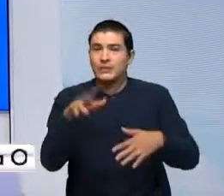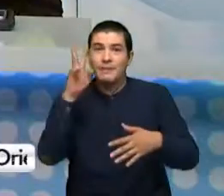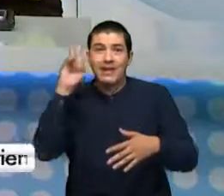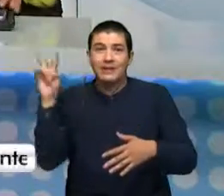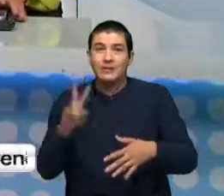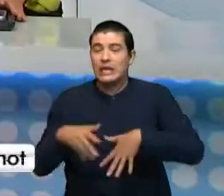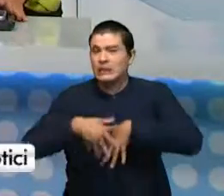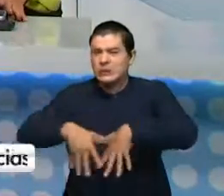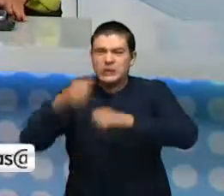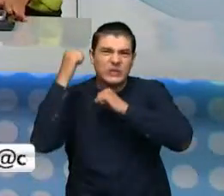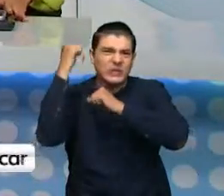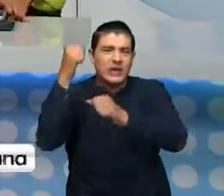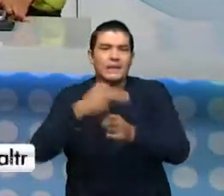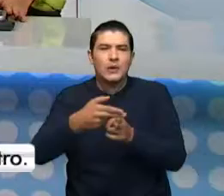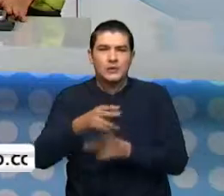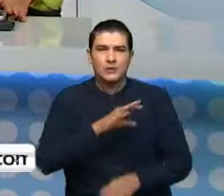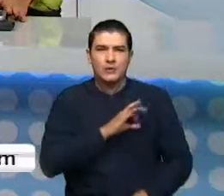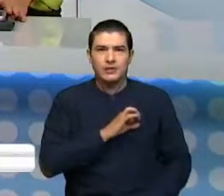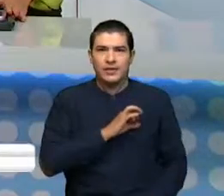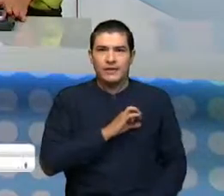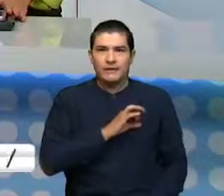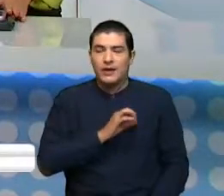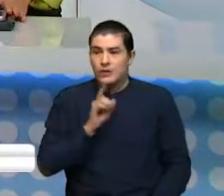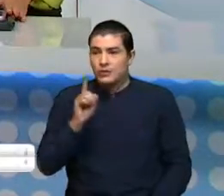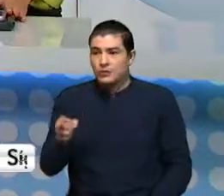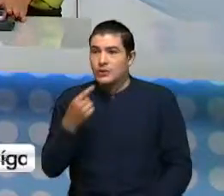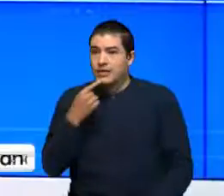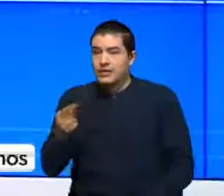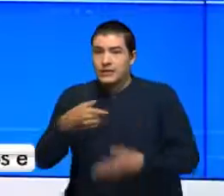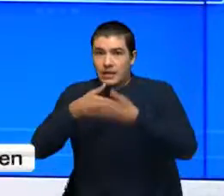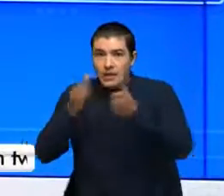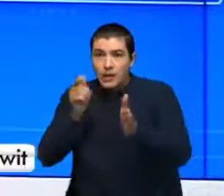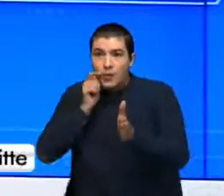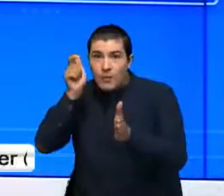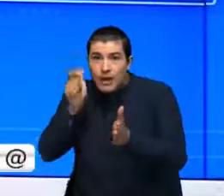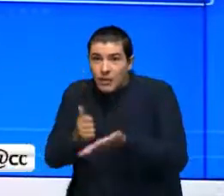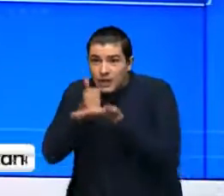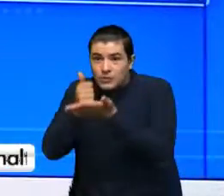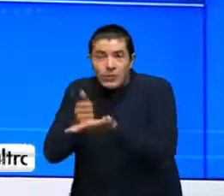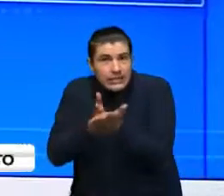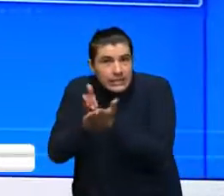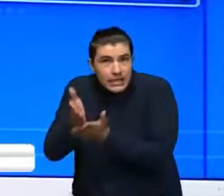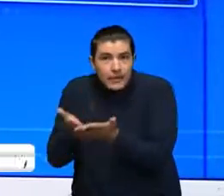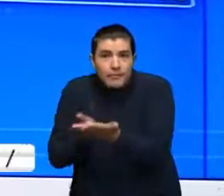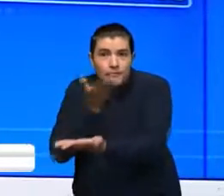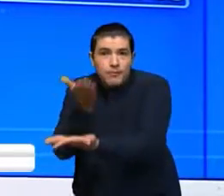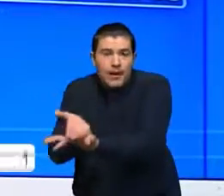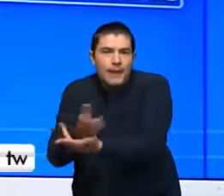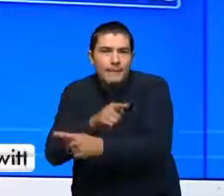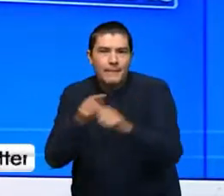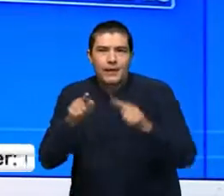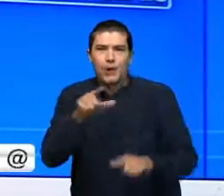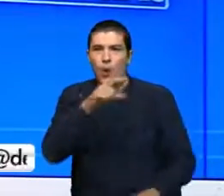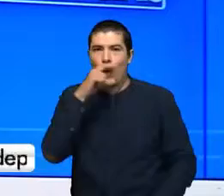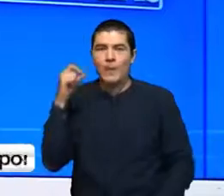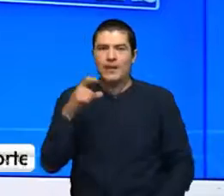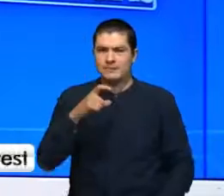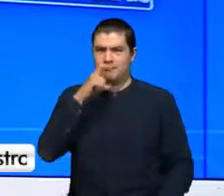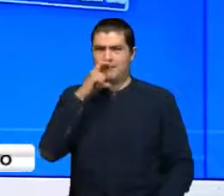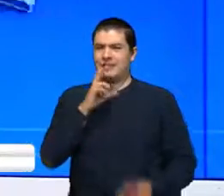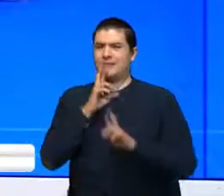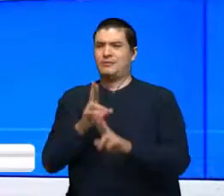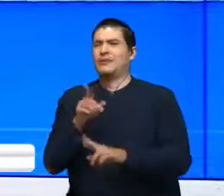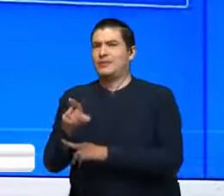próximo sábado. Pues Karen y televidentes, la solicitud del corredor humanitario se mantiene en firme, pero Nicolás Maduro aún no responde a